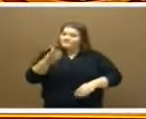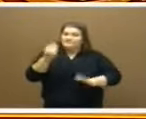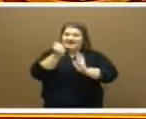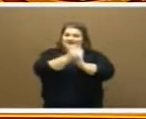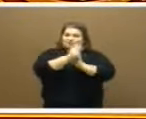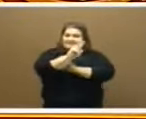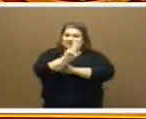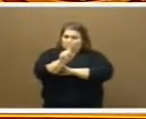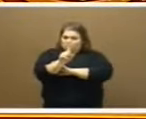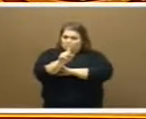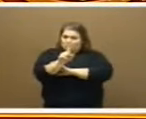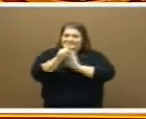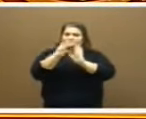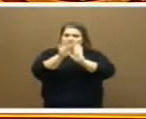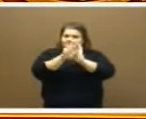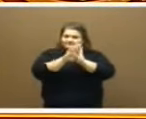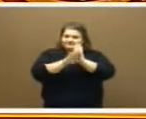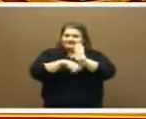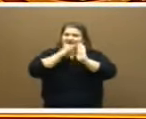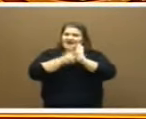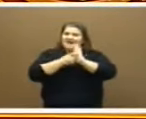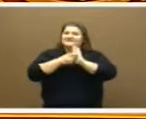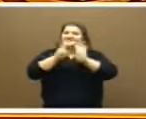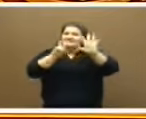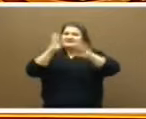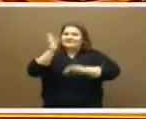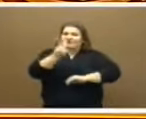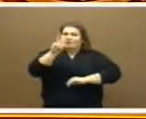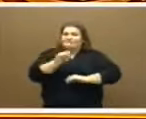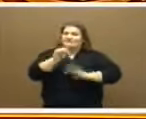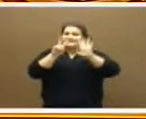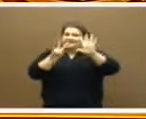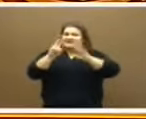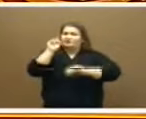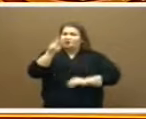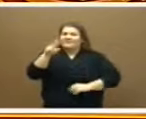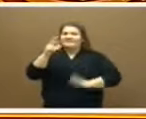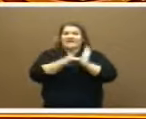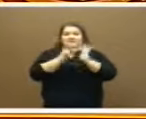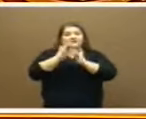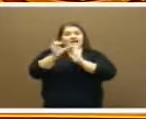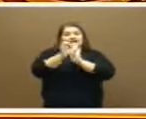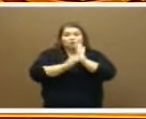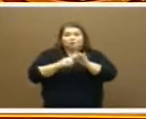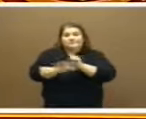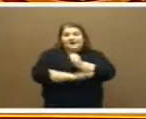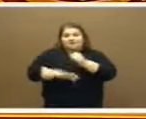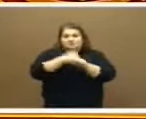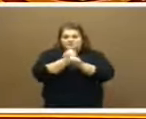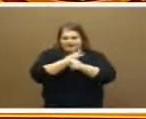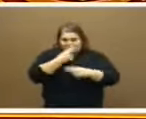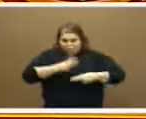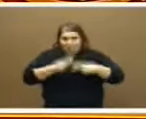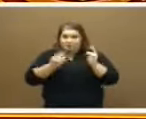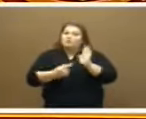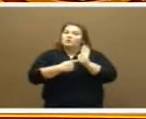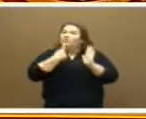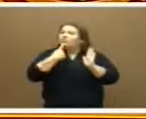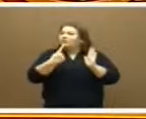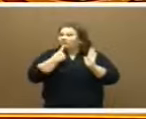el artículo 21 y siguiente de la Ley 7/2007 de 12 de abril del Estatuto Básico del Empleado Público. Por todo lo